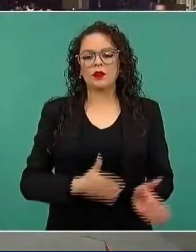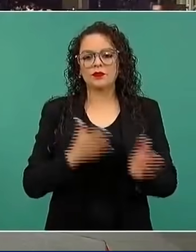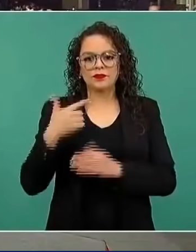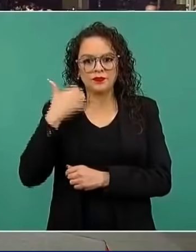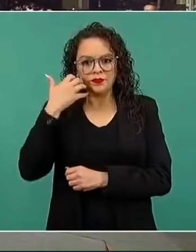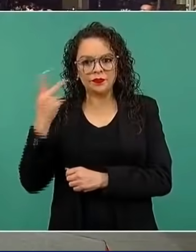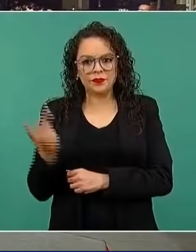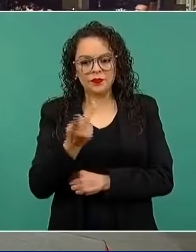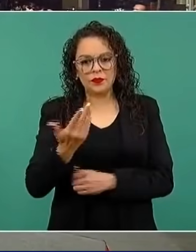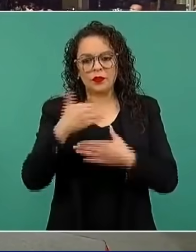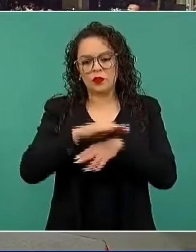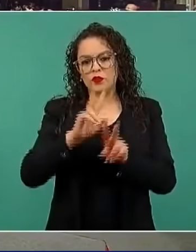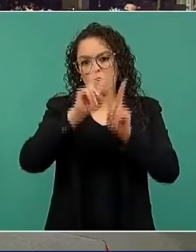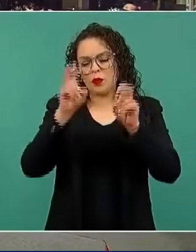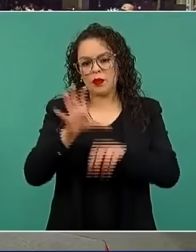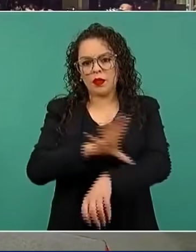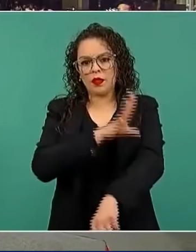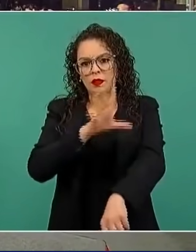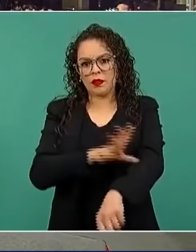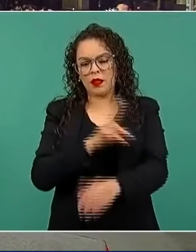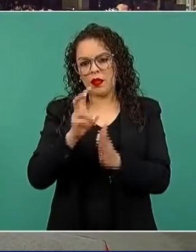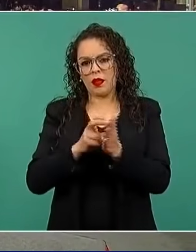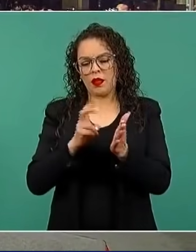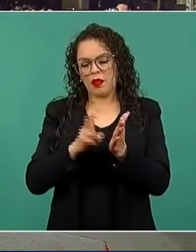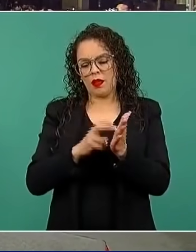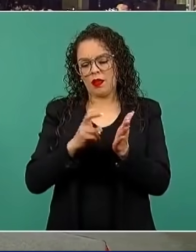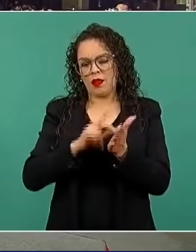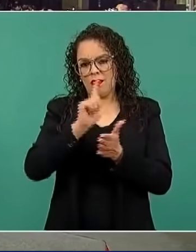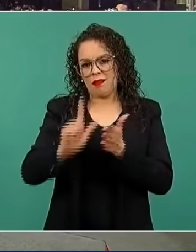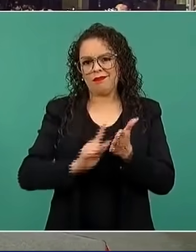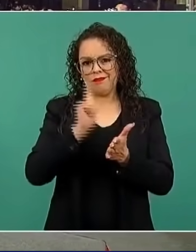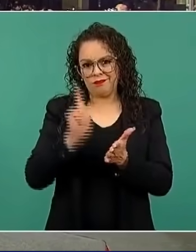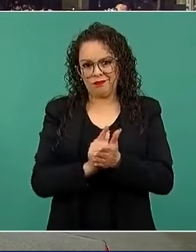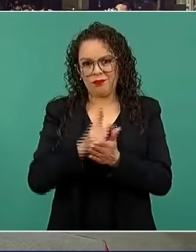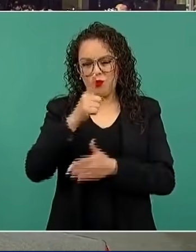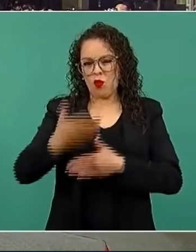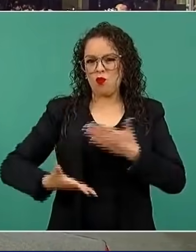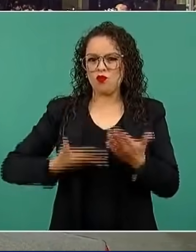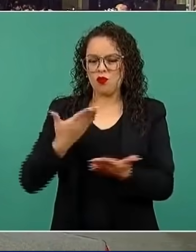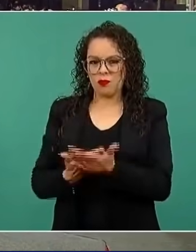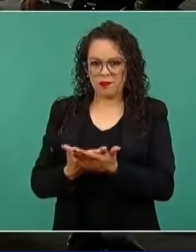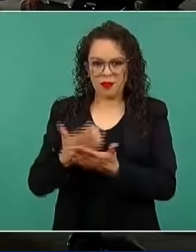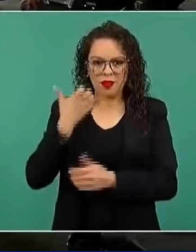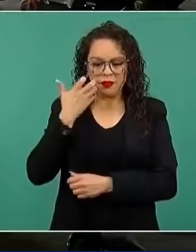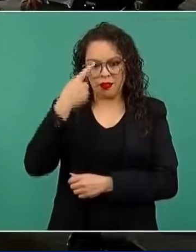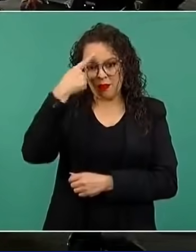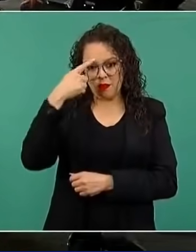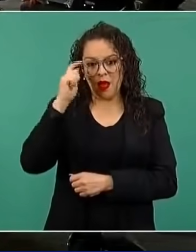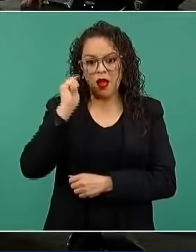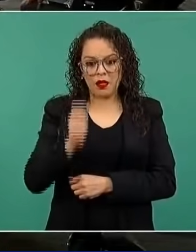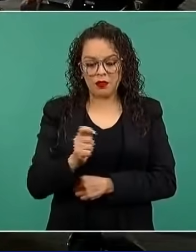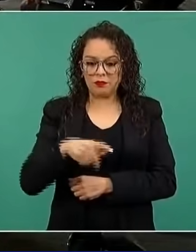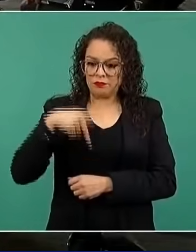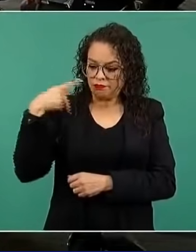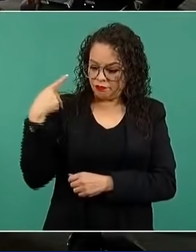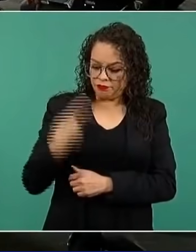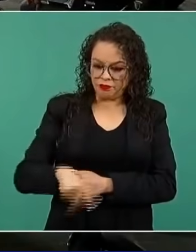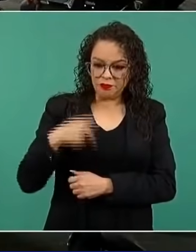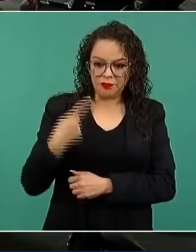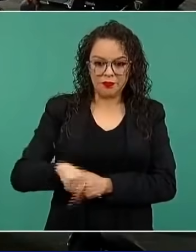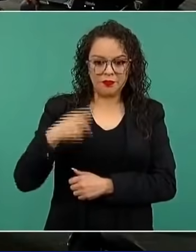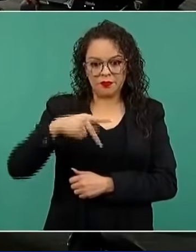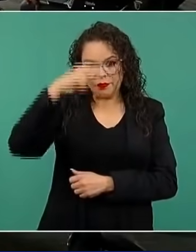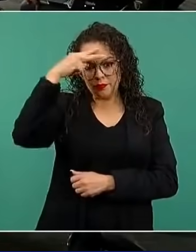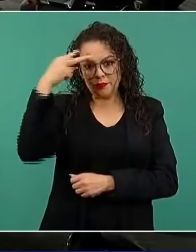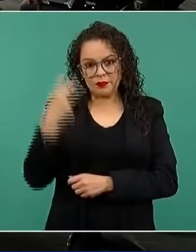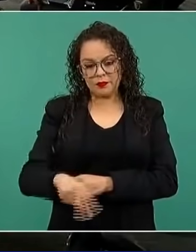en la reforma energética que usted ha venido planteando para consolidar el nacionalismo de